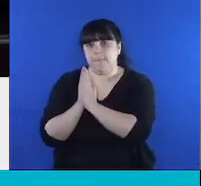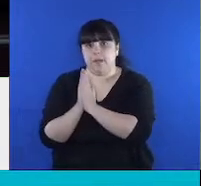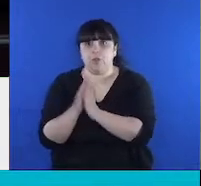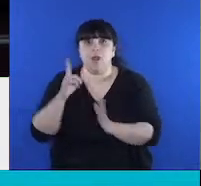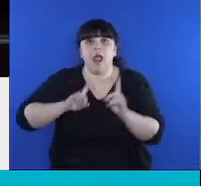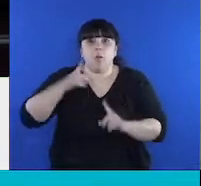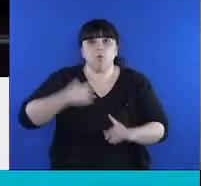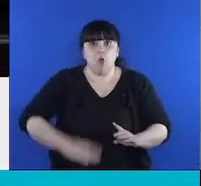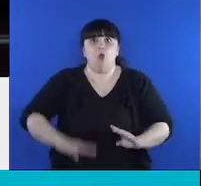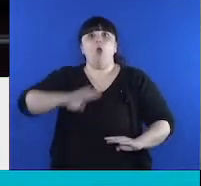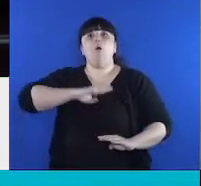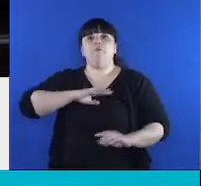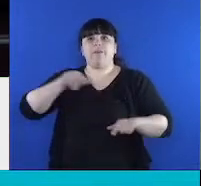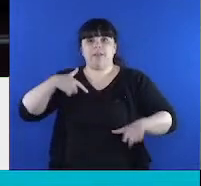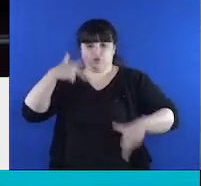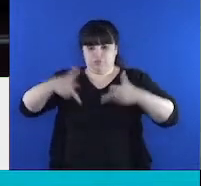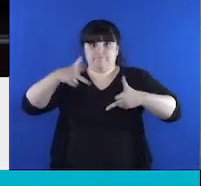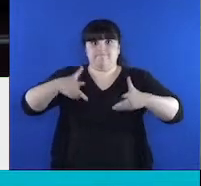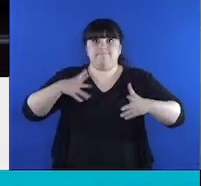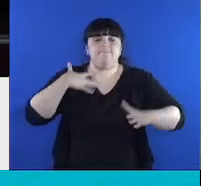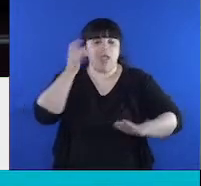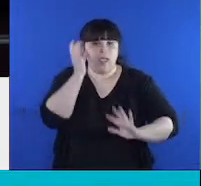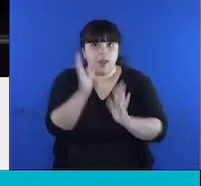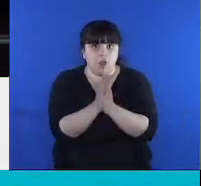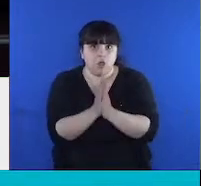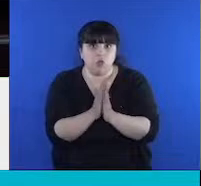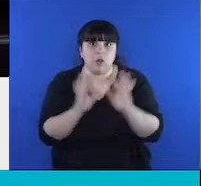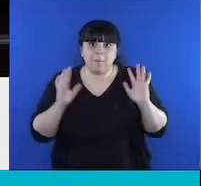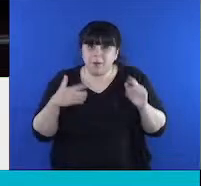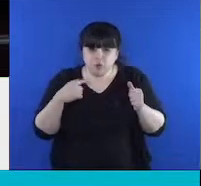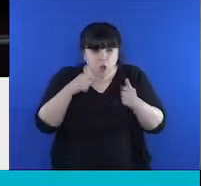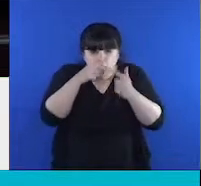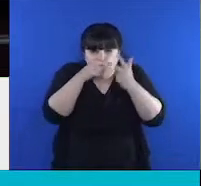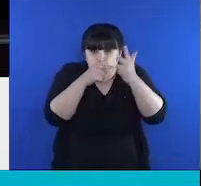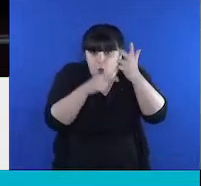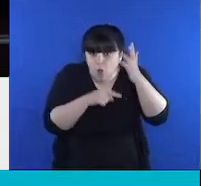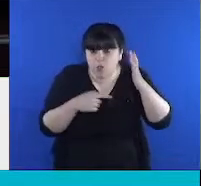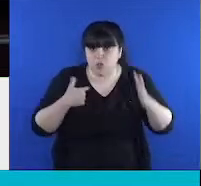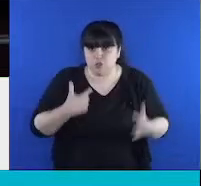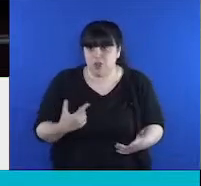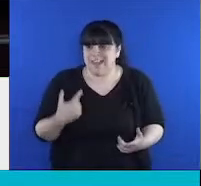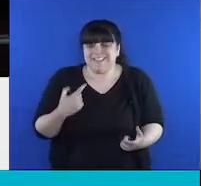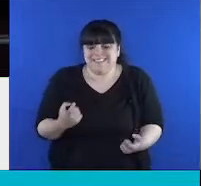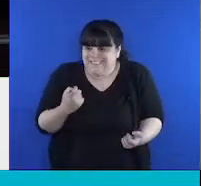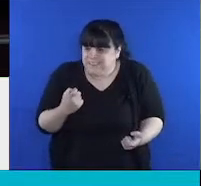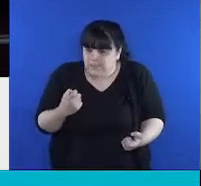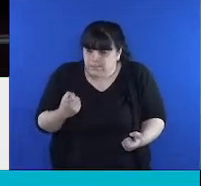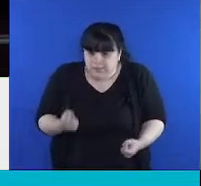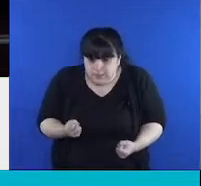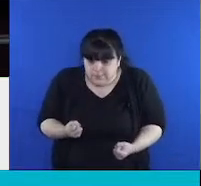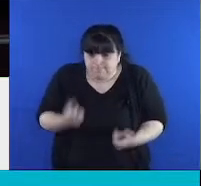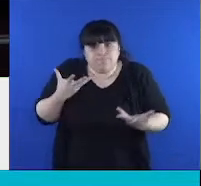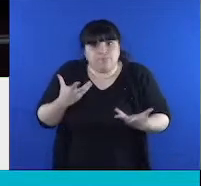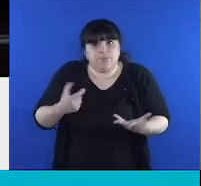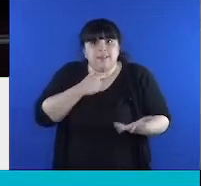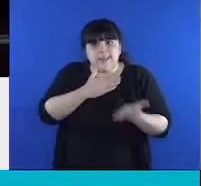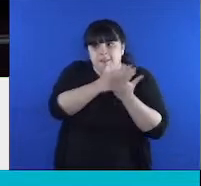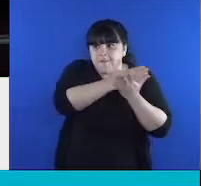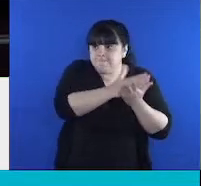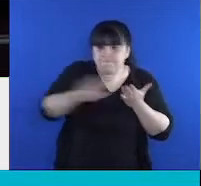manifestación. Por todos estos motivos siento la necesidad de repudiar absolutamente los dichos de este